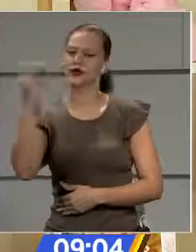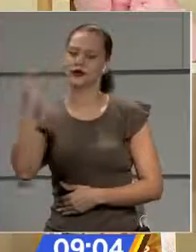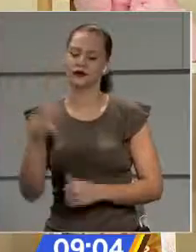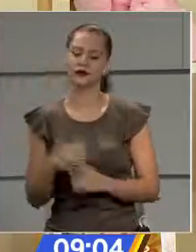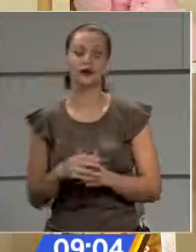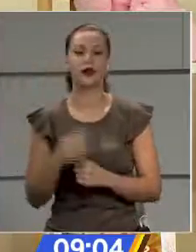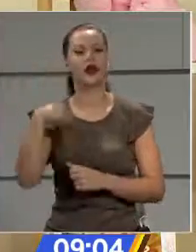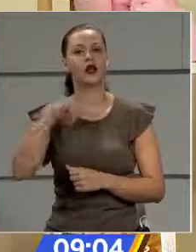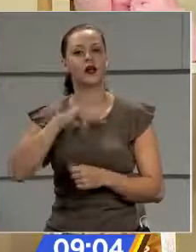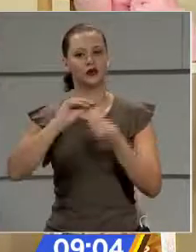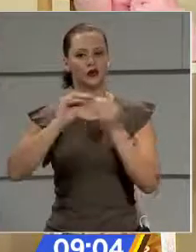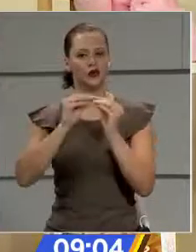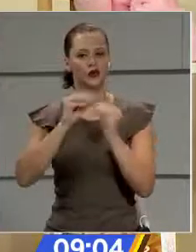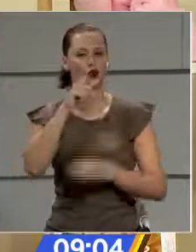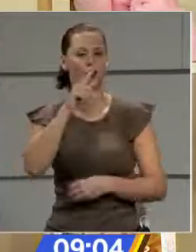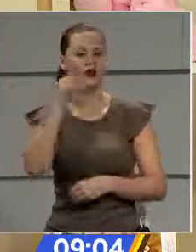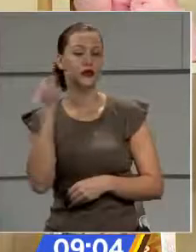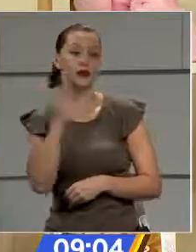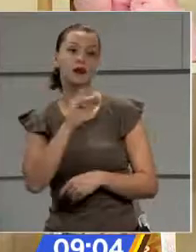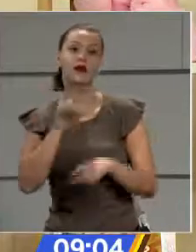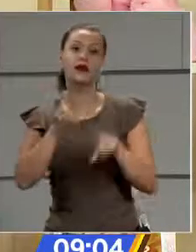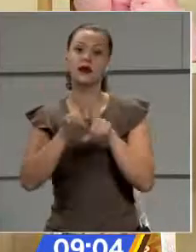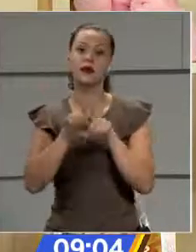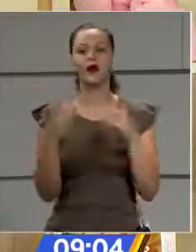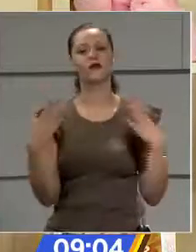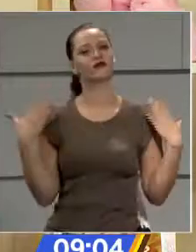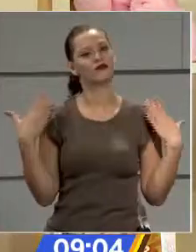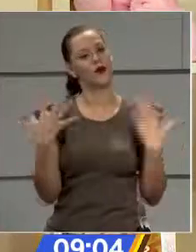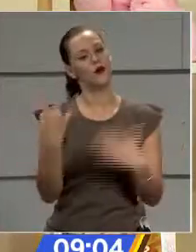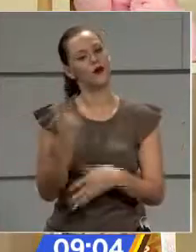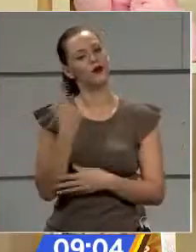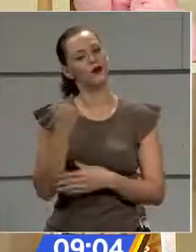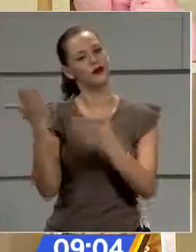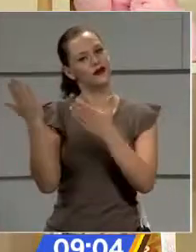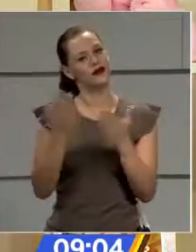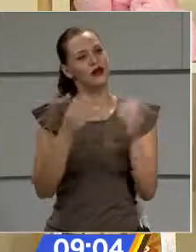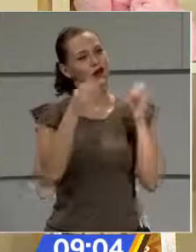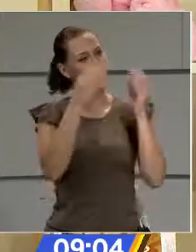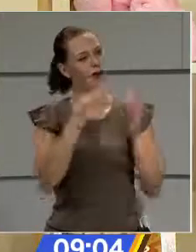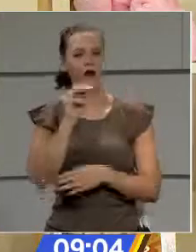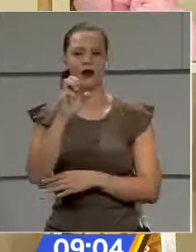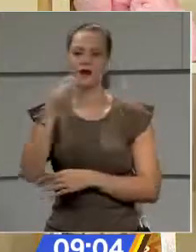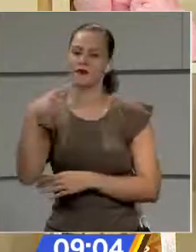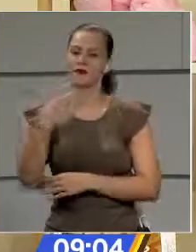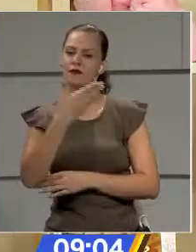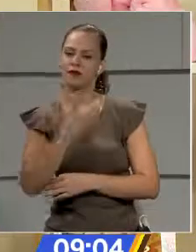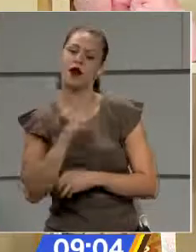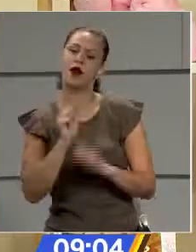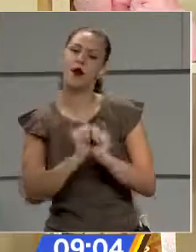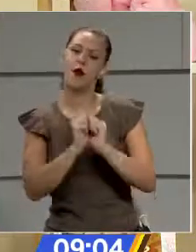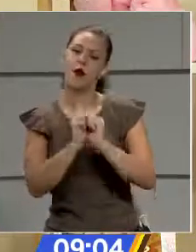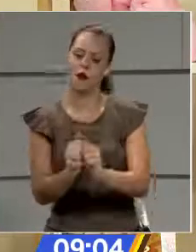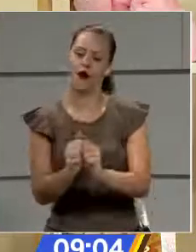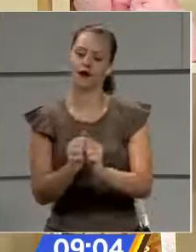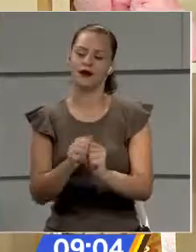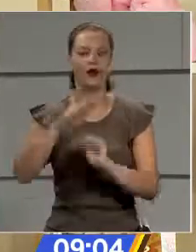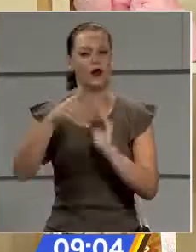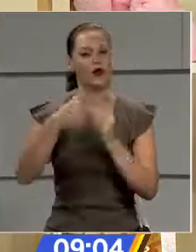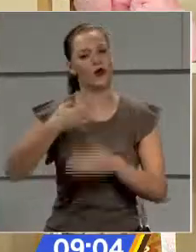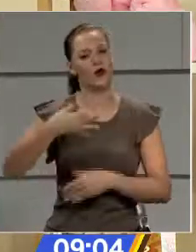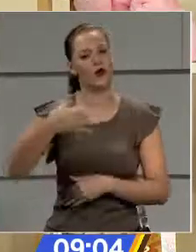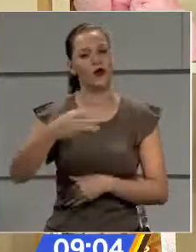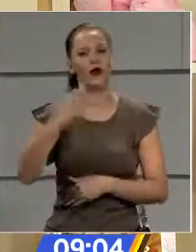8751-1313, que es nuestro número de WhatsApp. Y por supuesto, contentísimos como siempre de recibir a las docentes del Ministerio de Educación Pública que nos acompañan todos